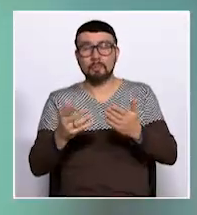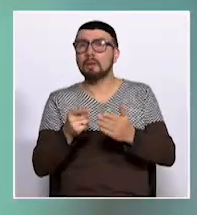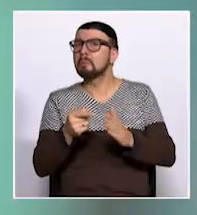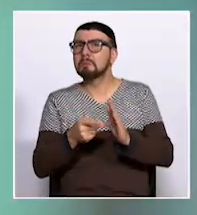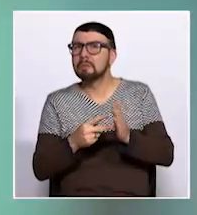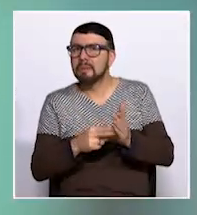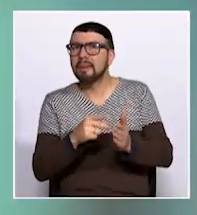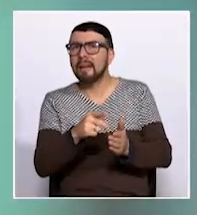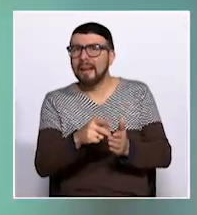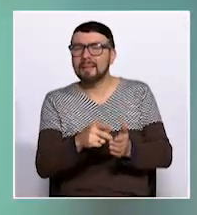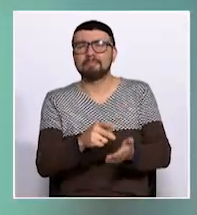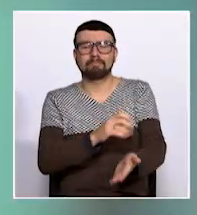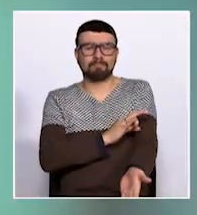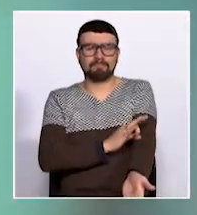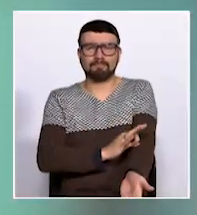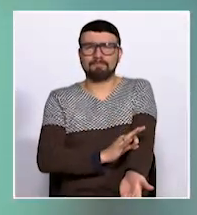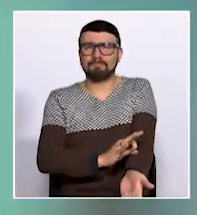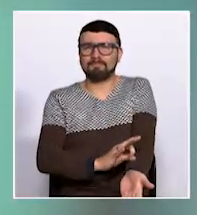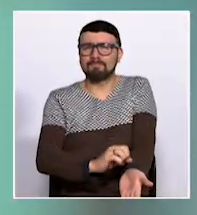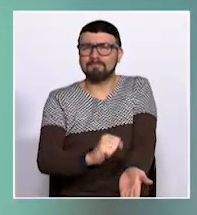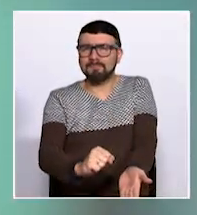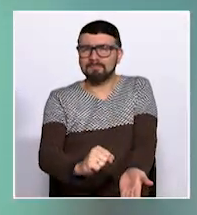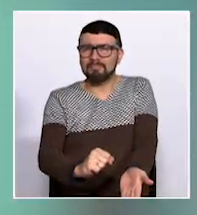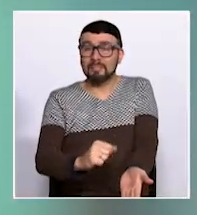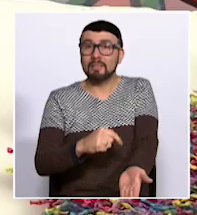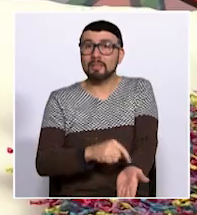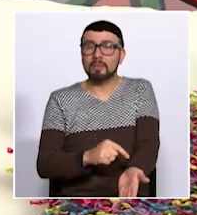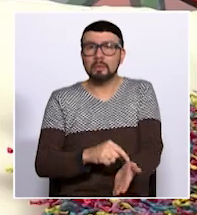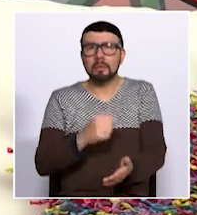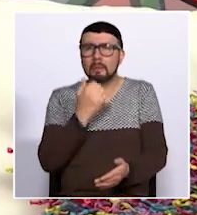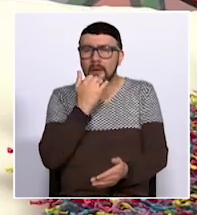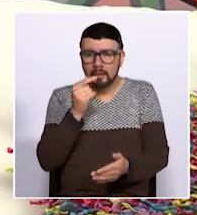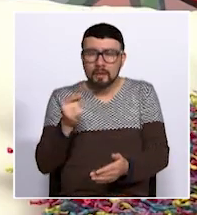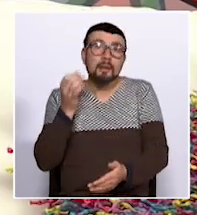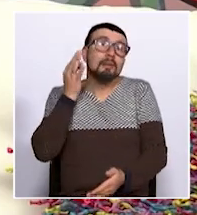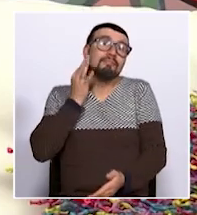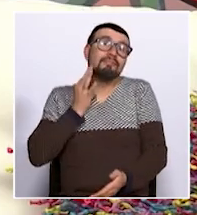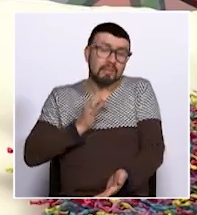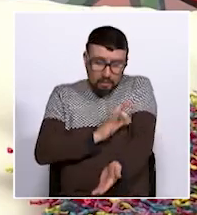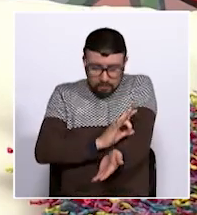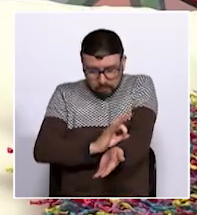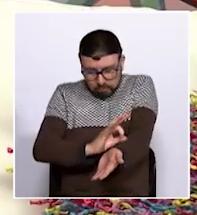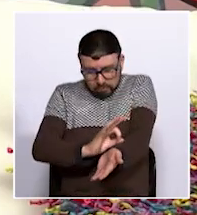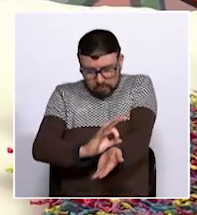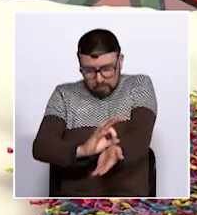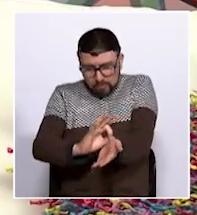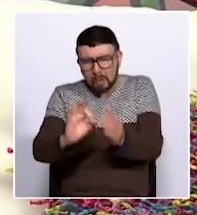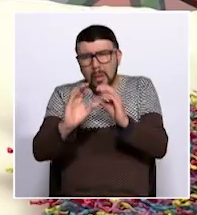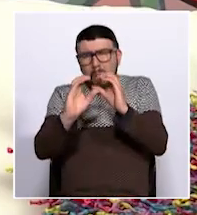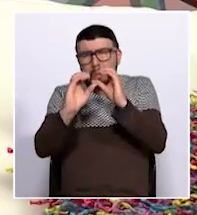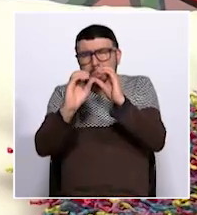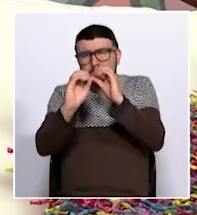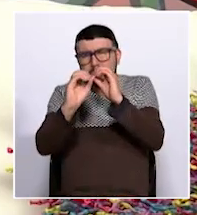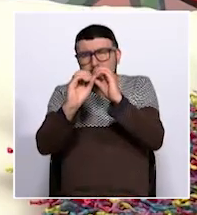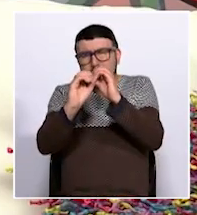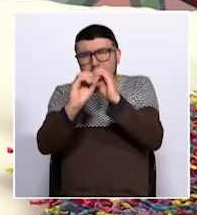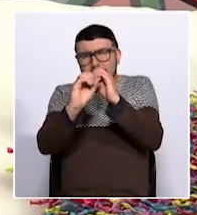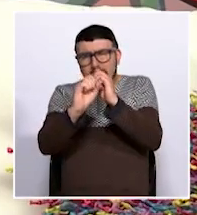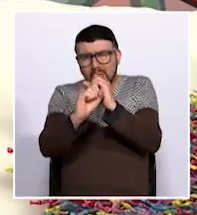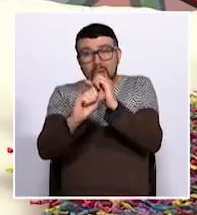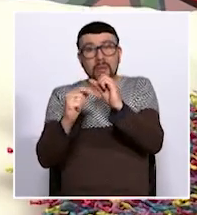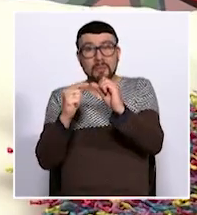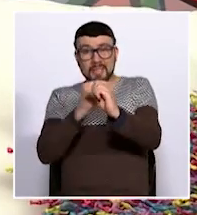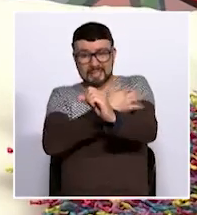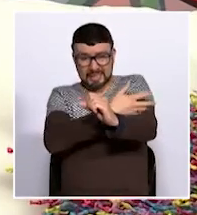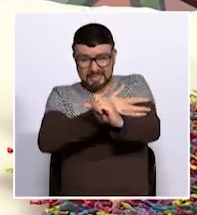tapando y la luz de la vena se va perdiendo, o sea, la vena cada vez es más angosta y se le dificulta más el proceso de pasar la sangre. Con